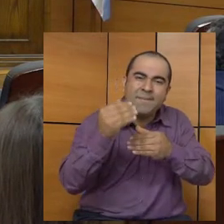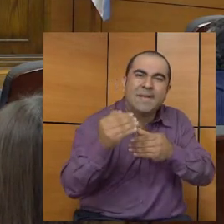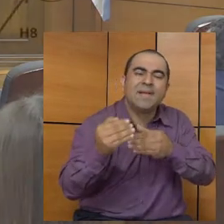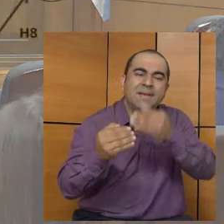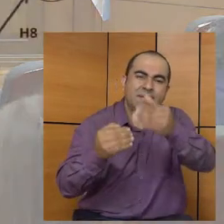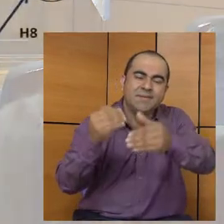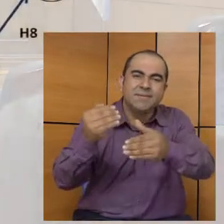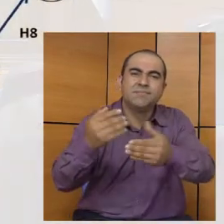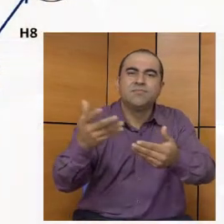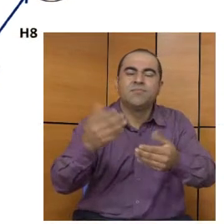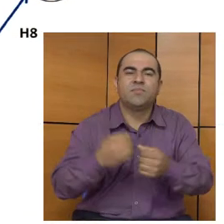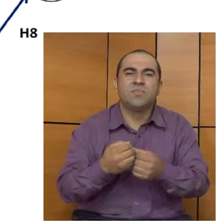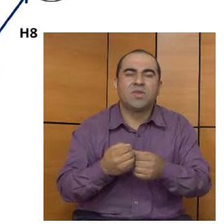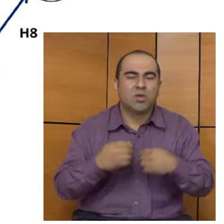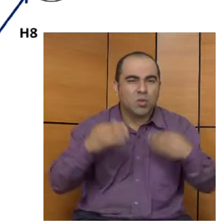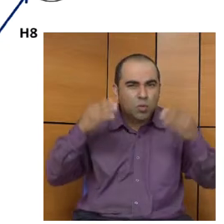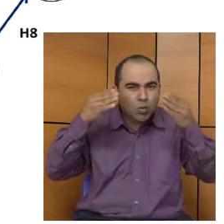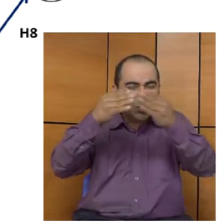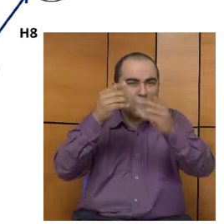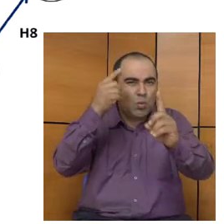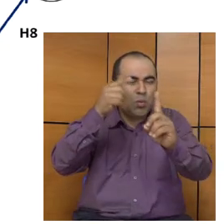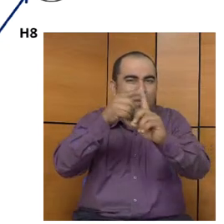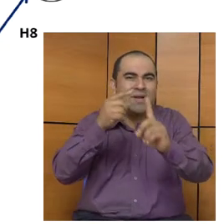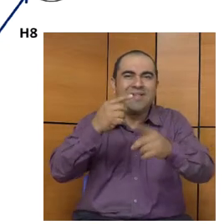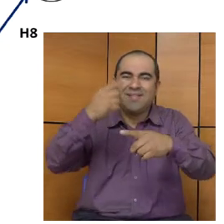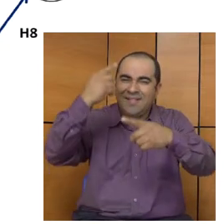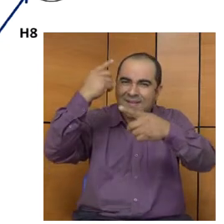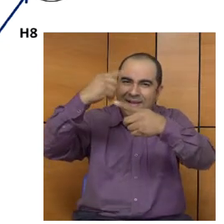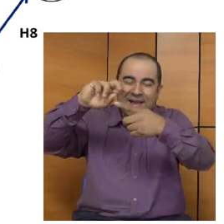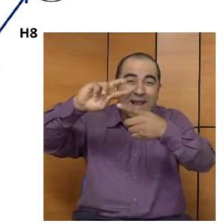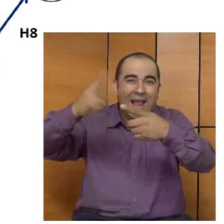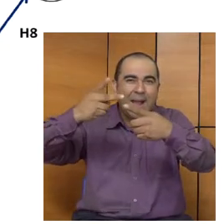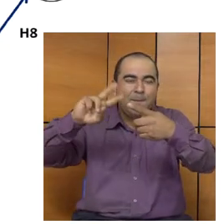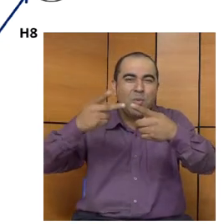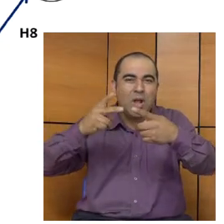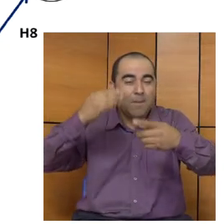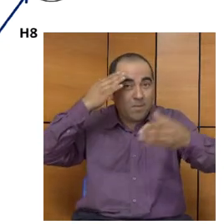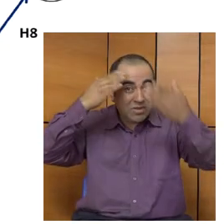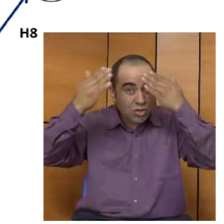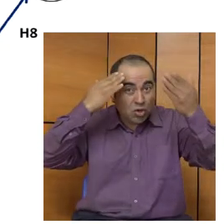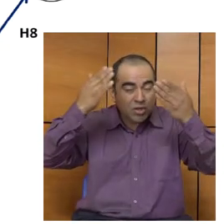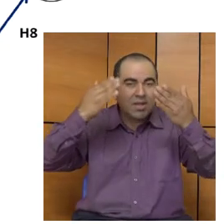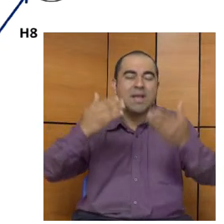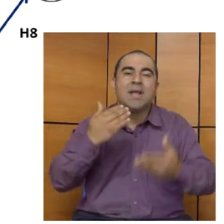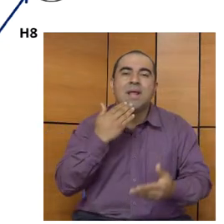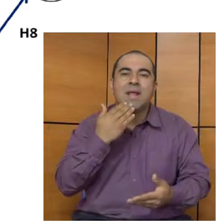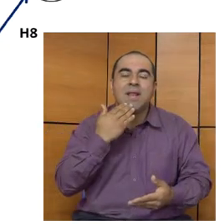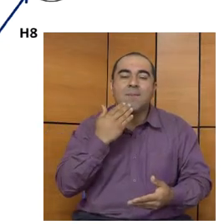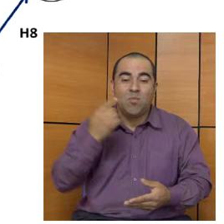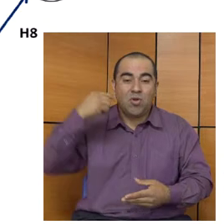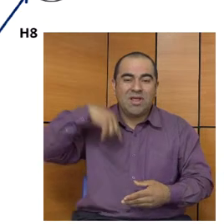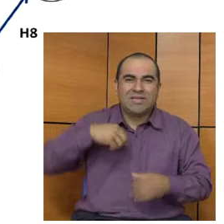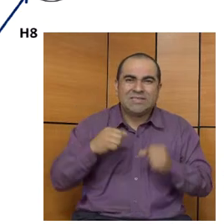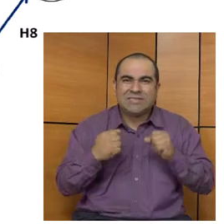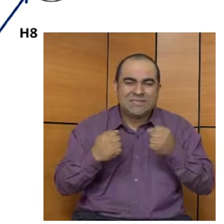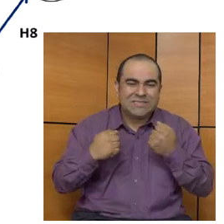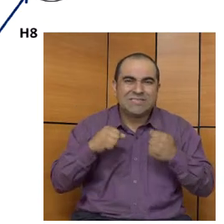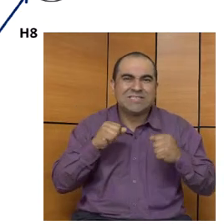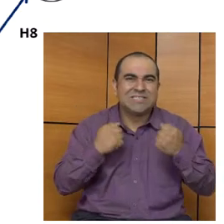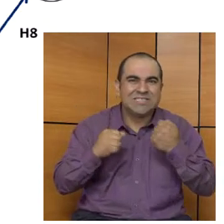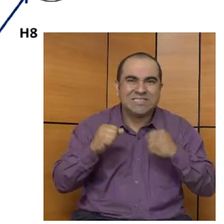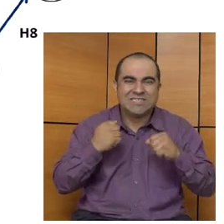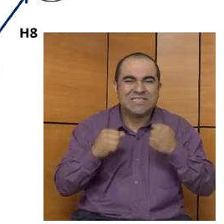sentido de que nos centramos en aquellas variables psicológicas, por una parte la ansiedad que producía